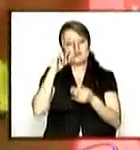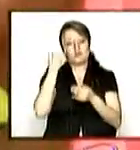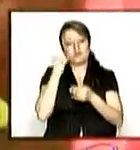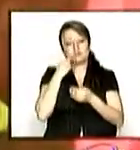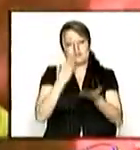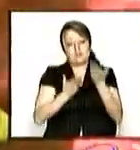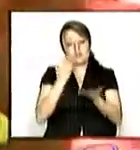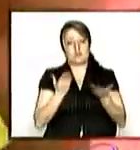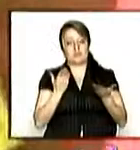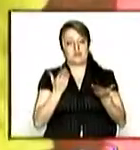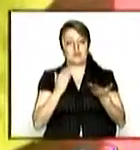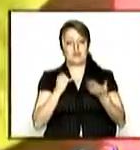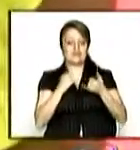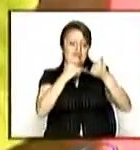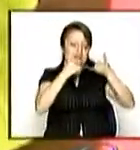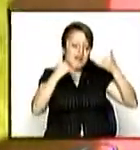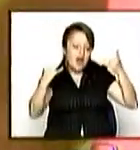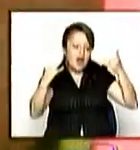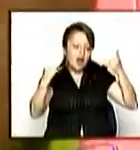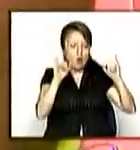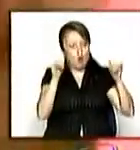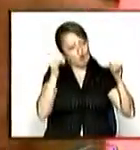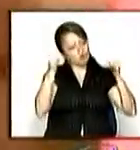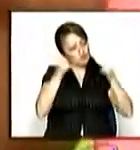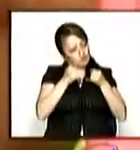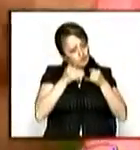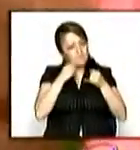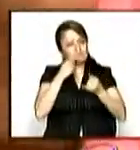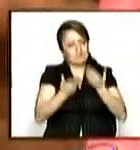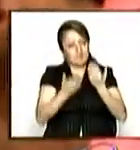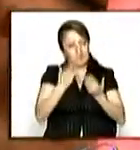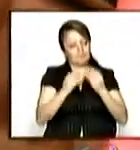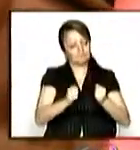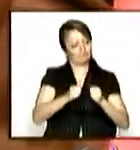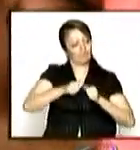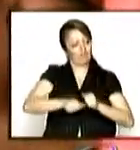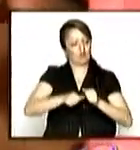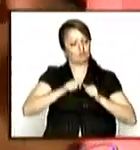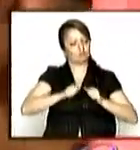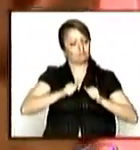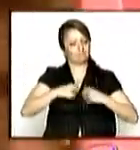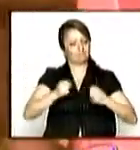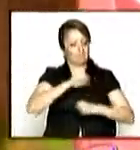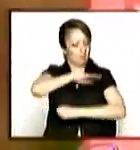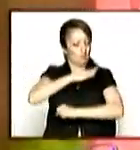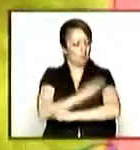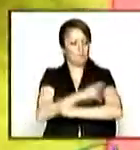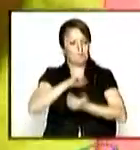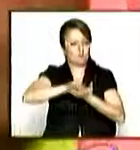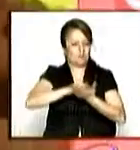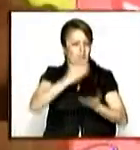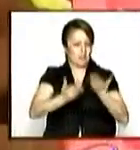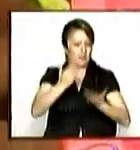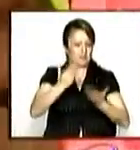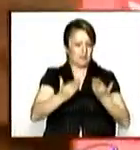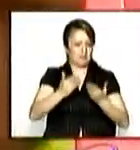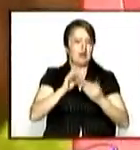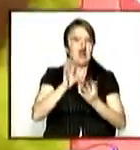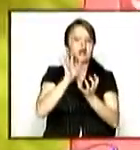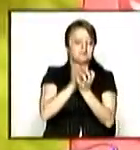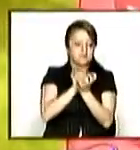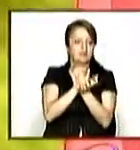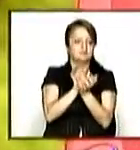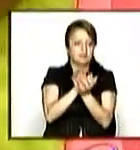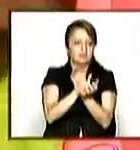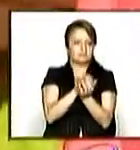dependiendo de la longitud de esta zona edéntula para darle la rigidez que se requiere para la función masticatoria.